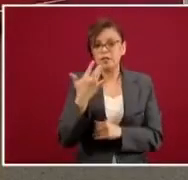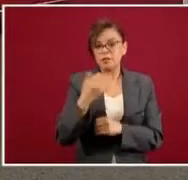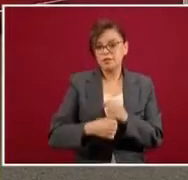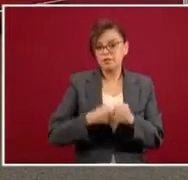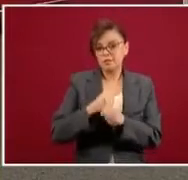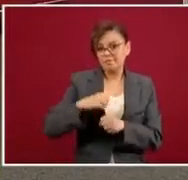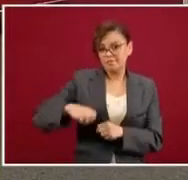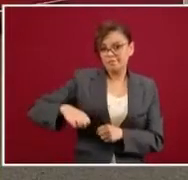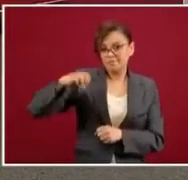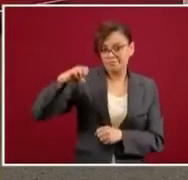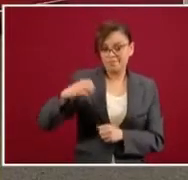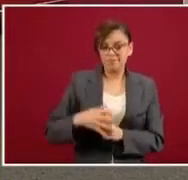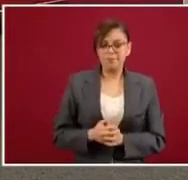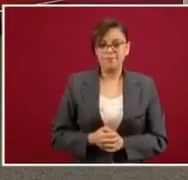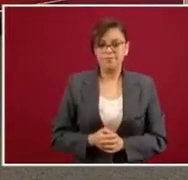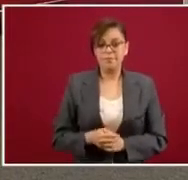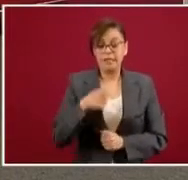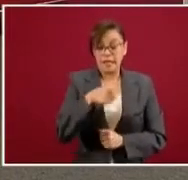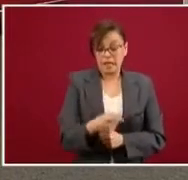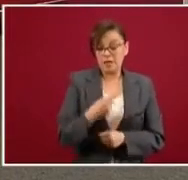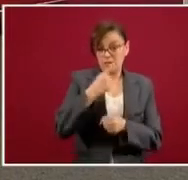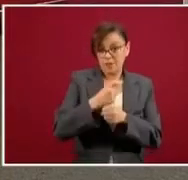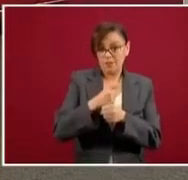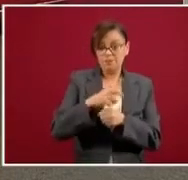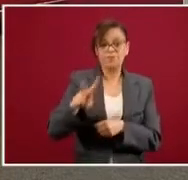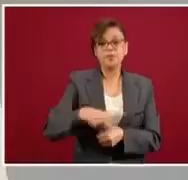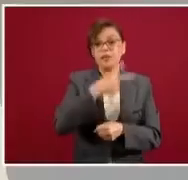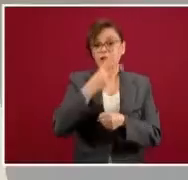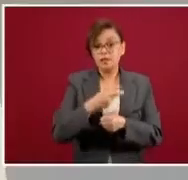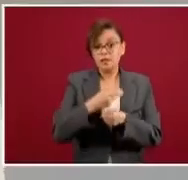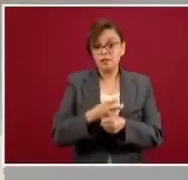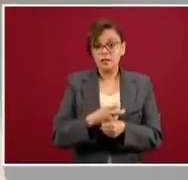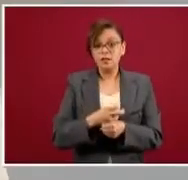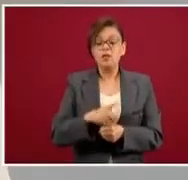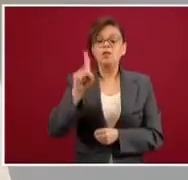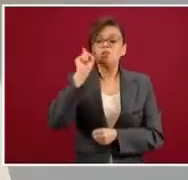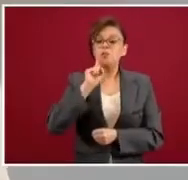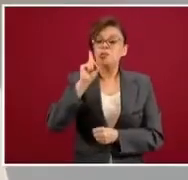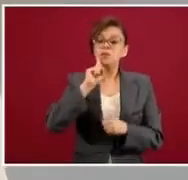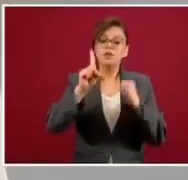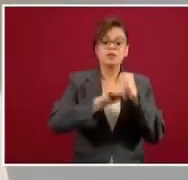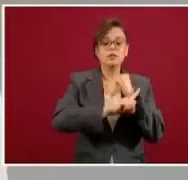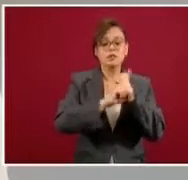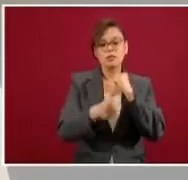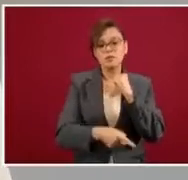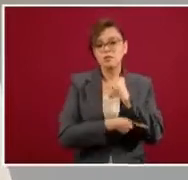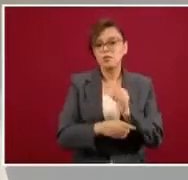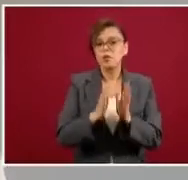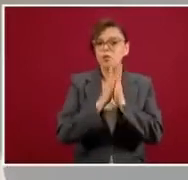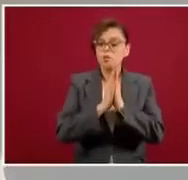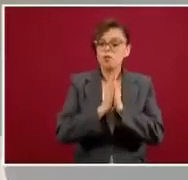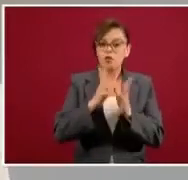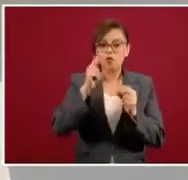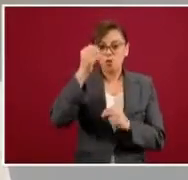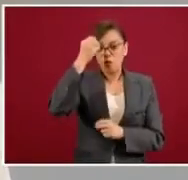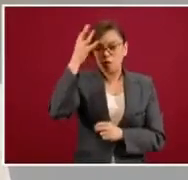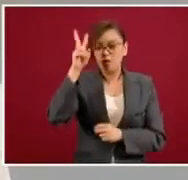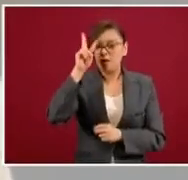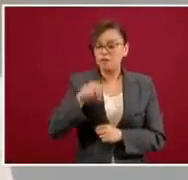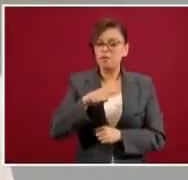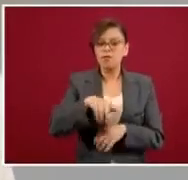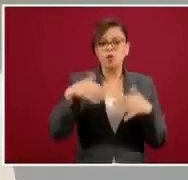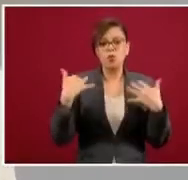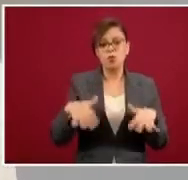Este es un elemento. El segundo es mujer embarazada. Por favor, que no se nos olviden, las mujeres embarazadas tienen un riesgo aumentado de